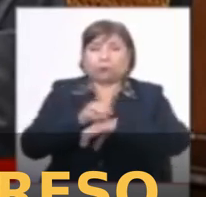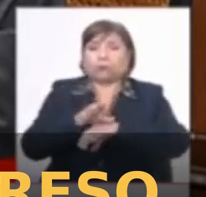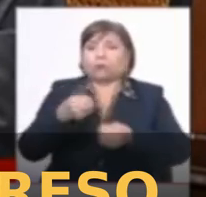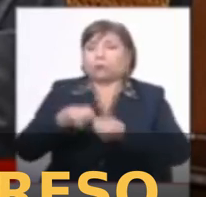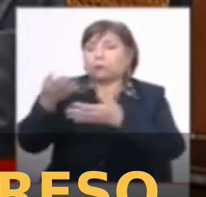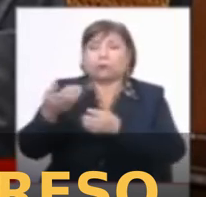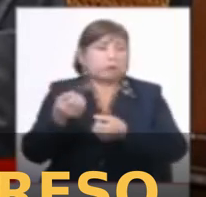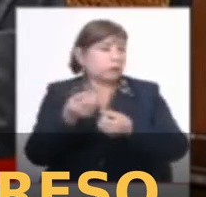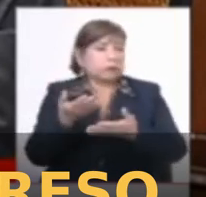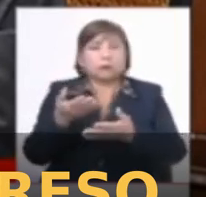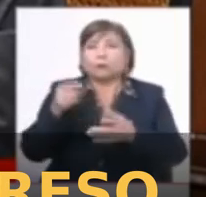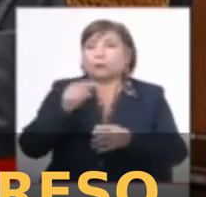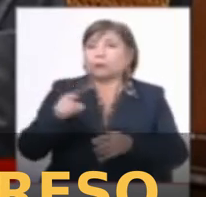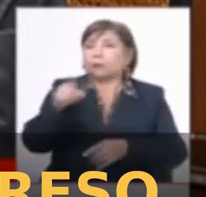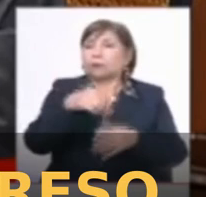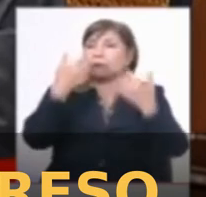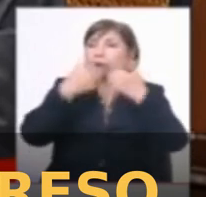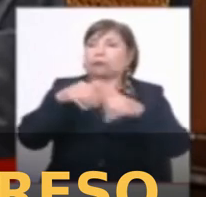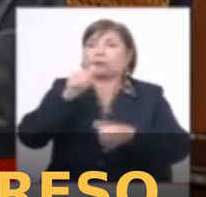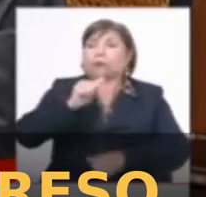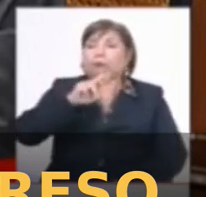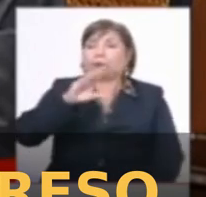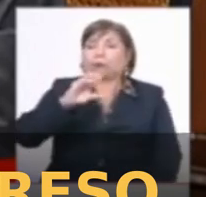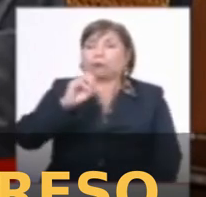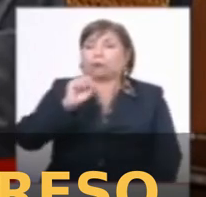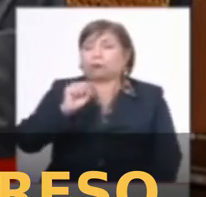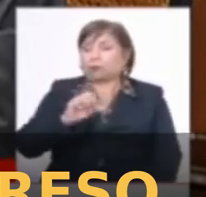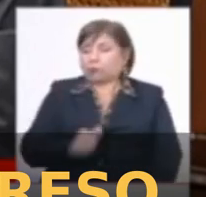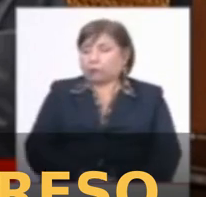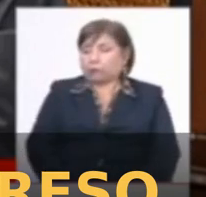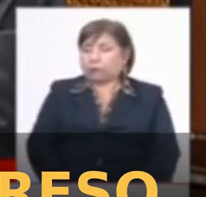dado a la empresa Arcose.